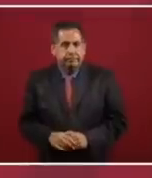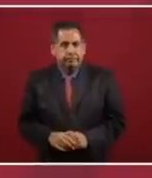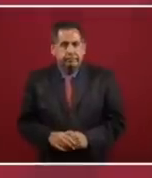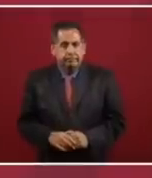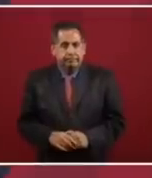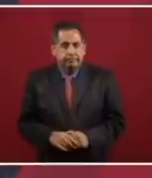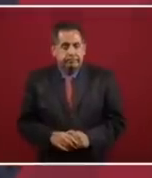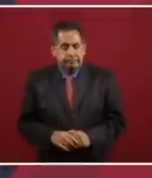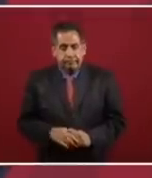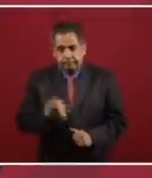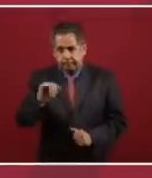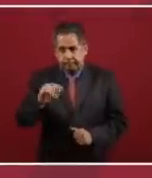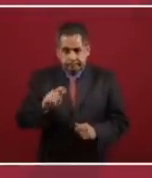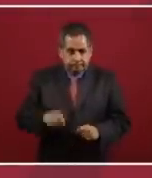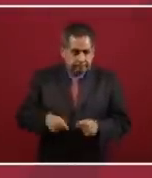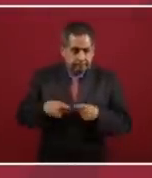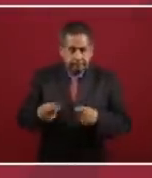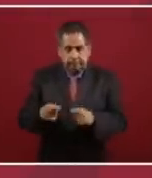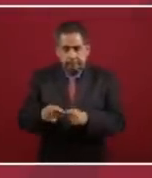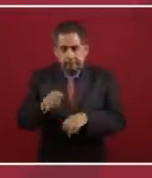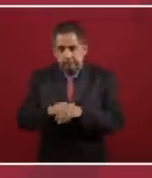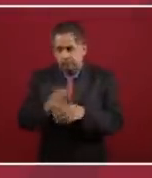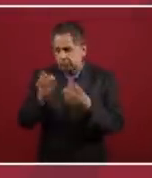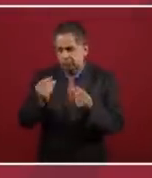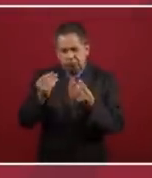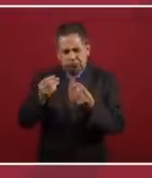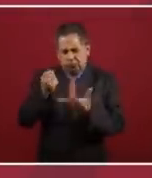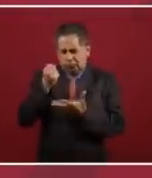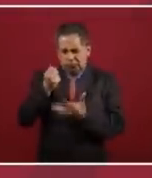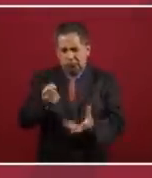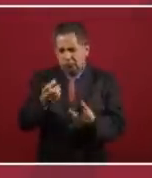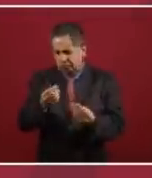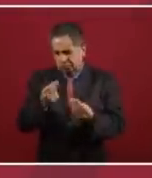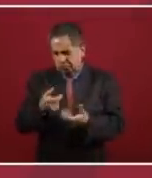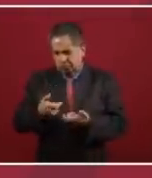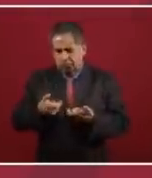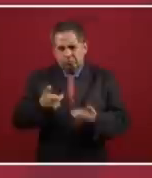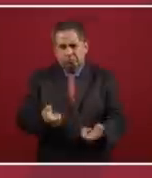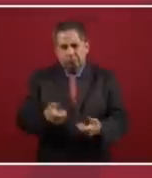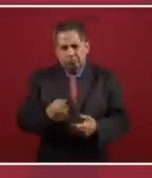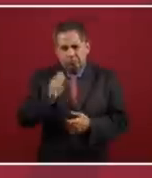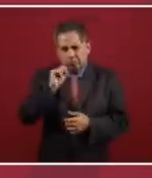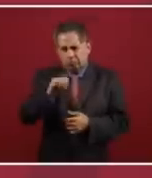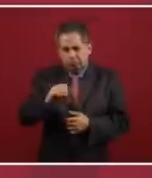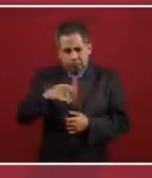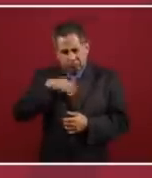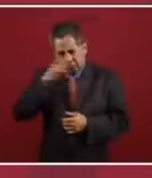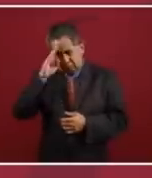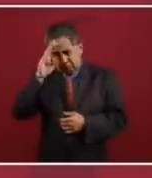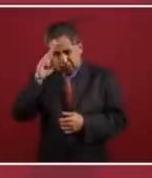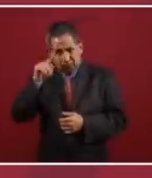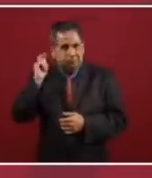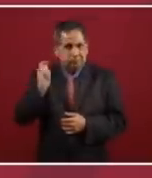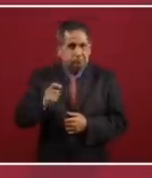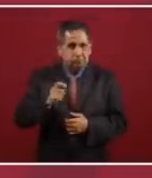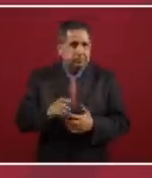va a destinarse mucho presupuesto. Yo les diría que los